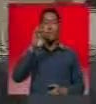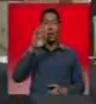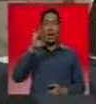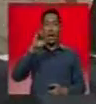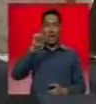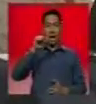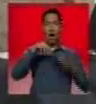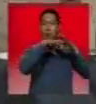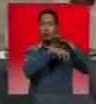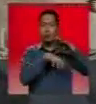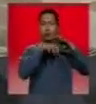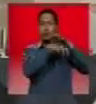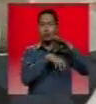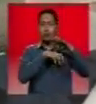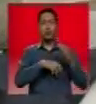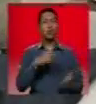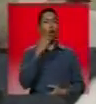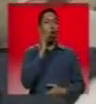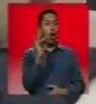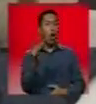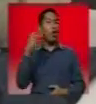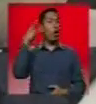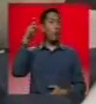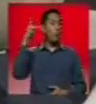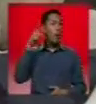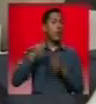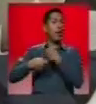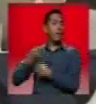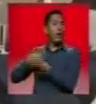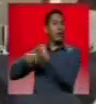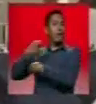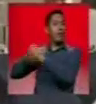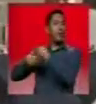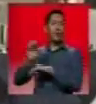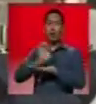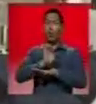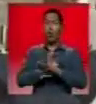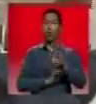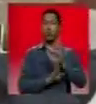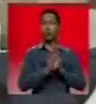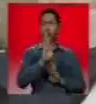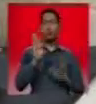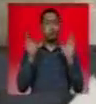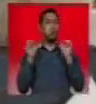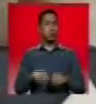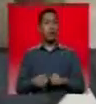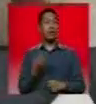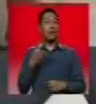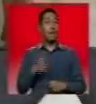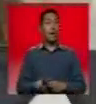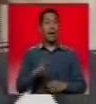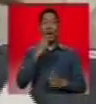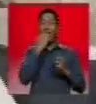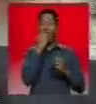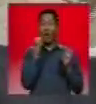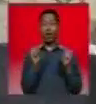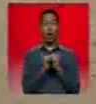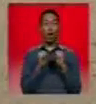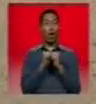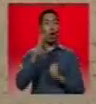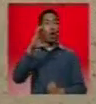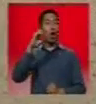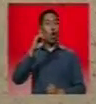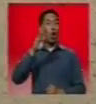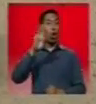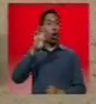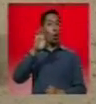anuales entre oro y plata que saldrán desde Puerto Bolívar, además de la producción de cobre que se empezará a explotar próximamente.